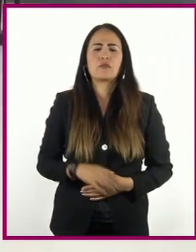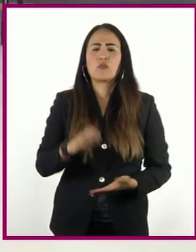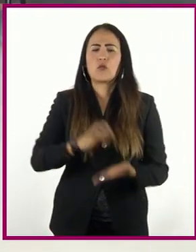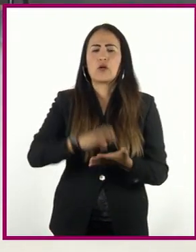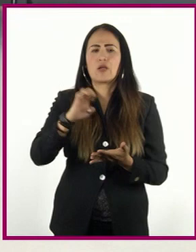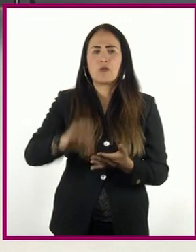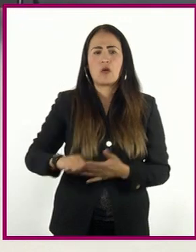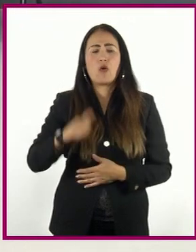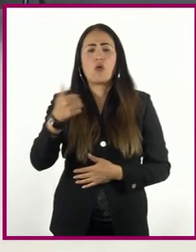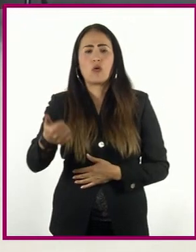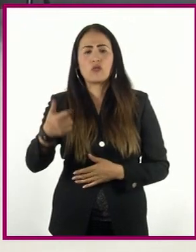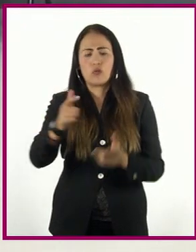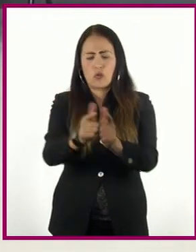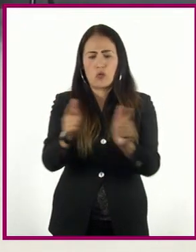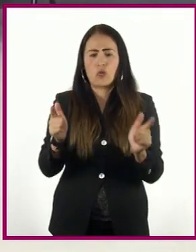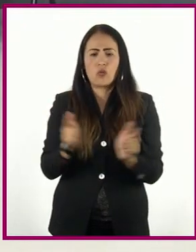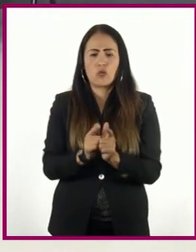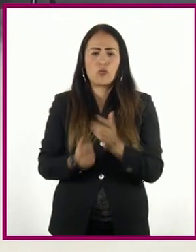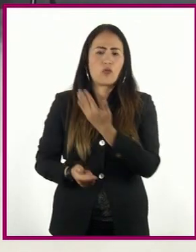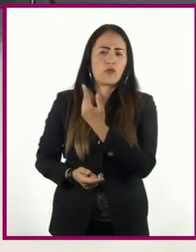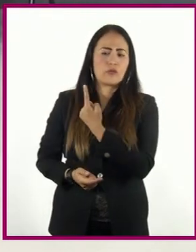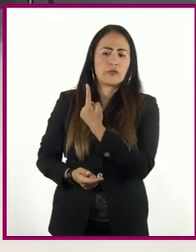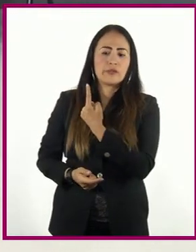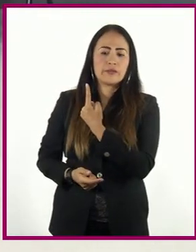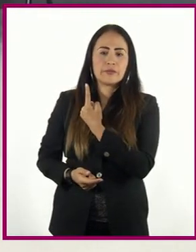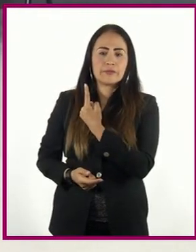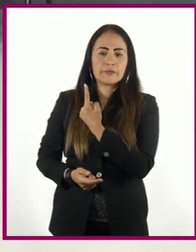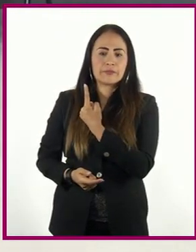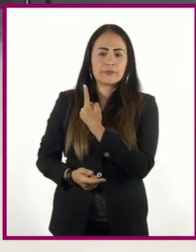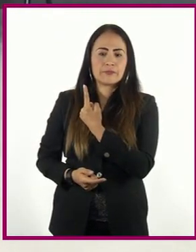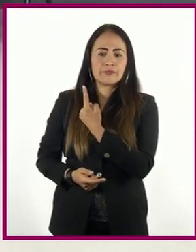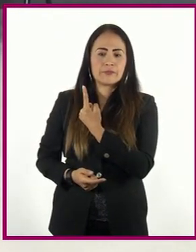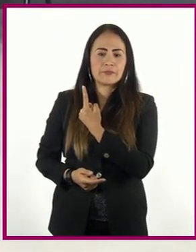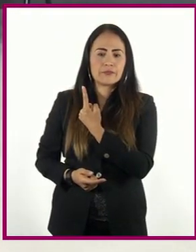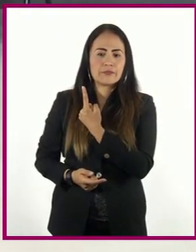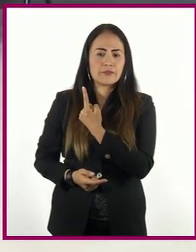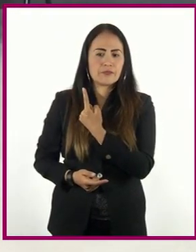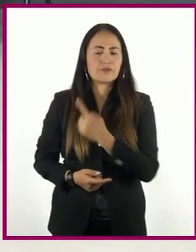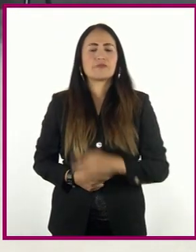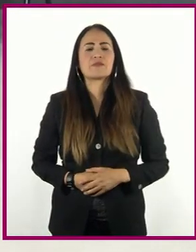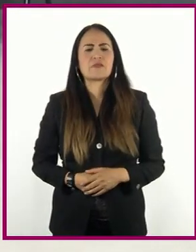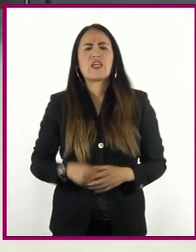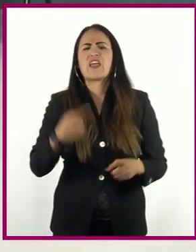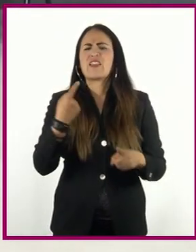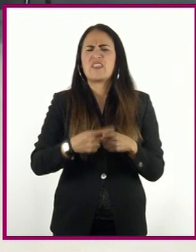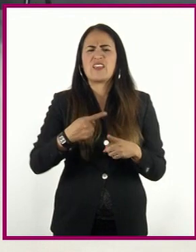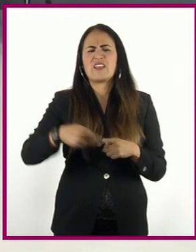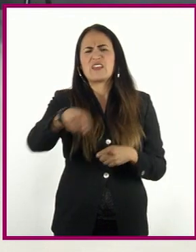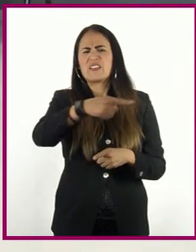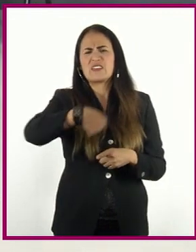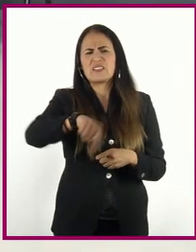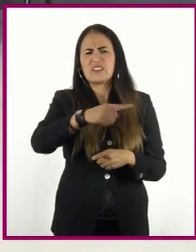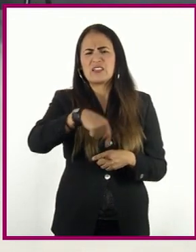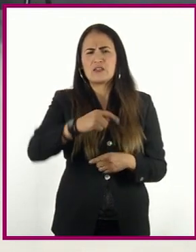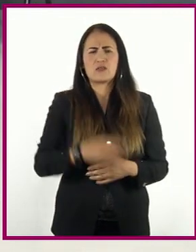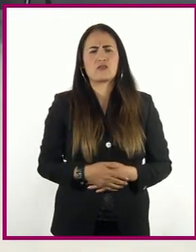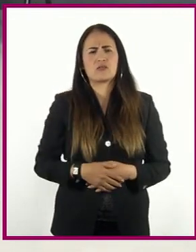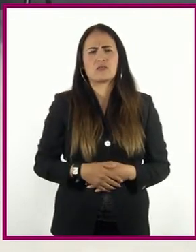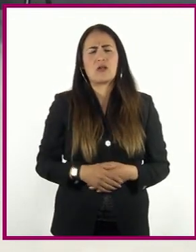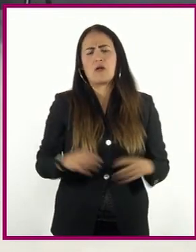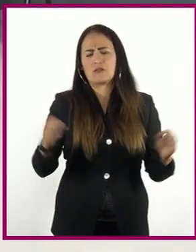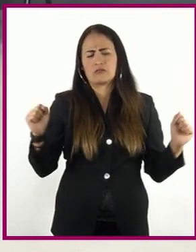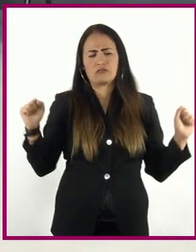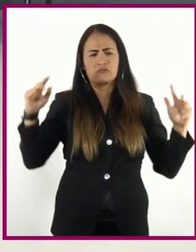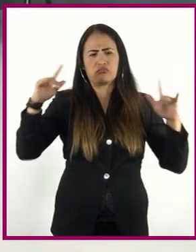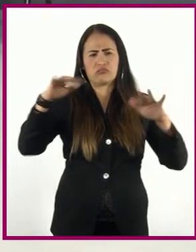es el de los graniceros. Se conoce como graniceros o tesifteros a las personas procedentes de distintas